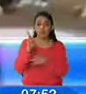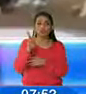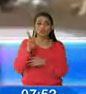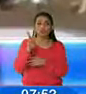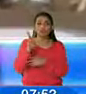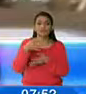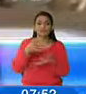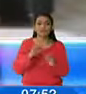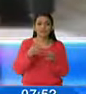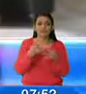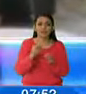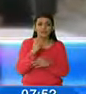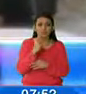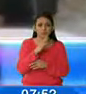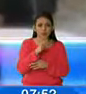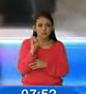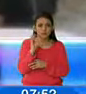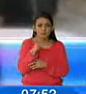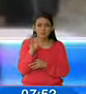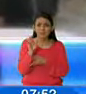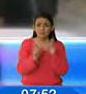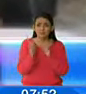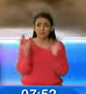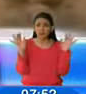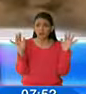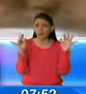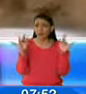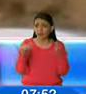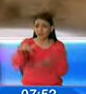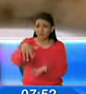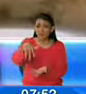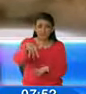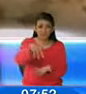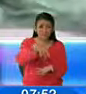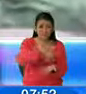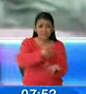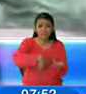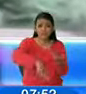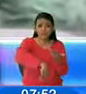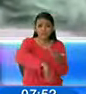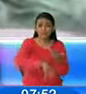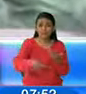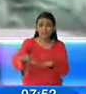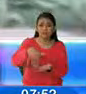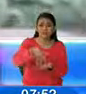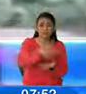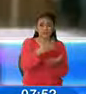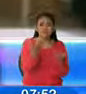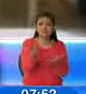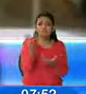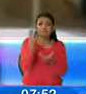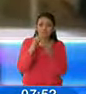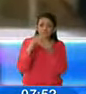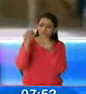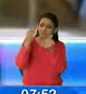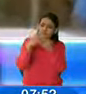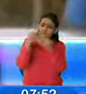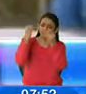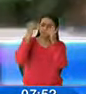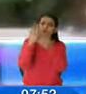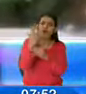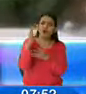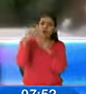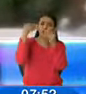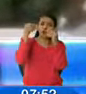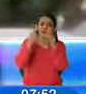mes, había entre 400 y 500 personas que realizaban excavaciones con el fin de extraer rocas donde aparentemente había